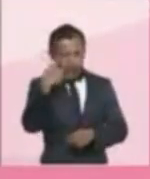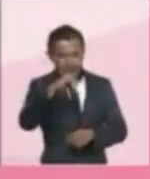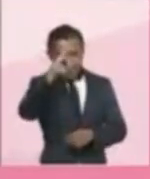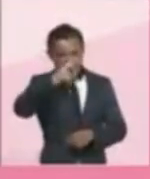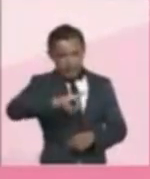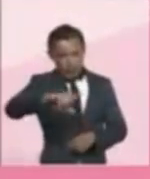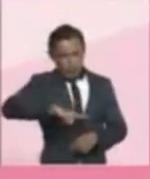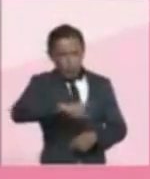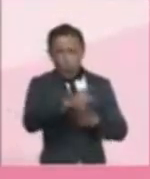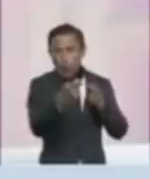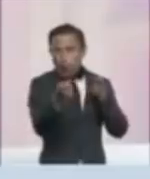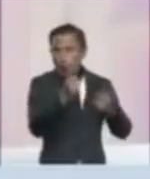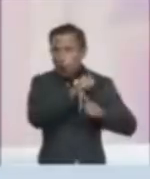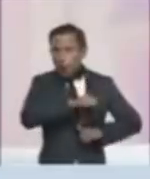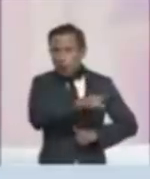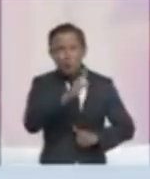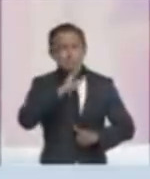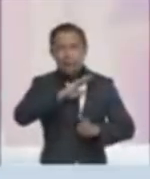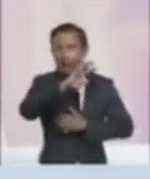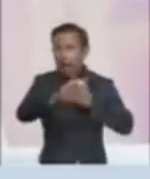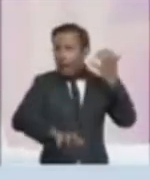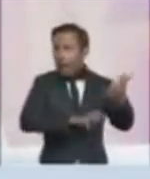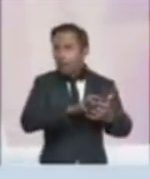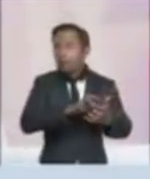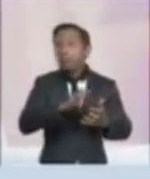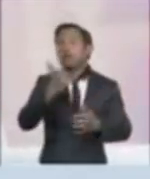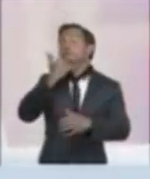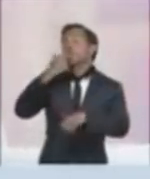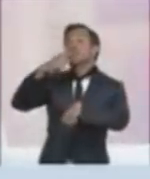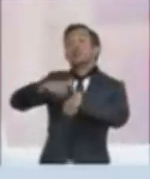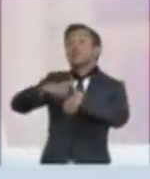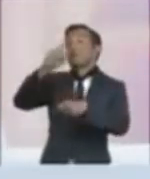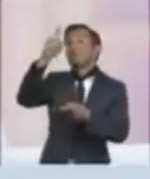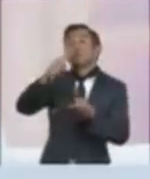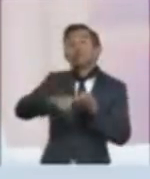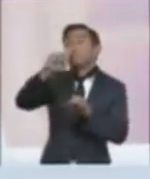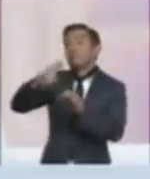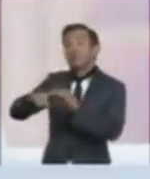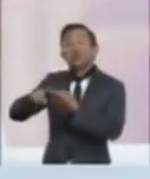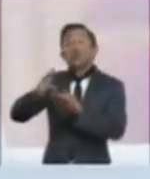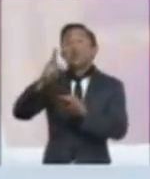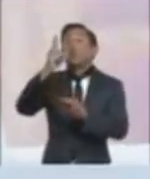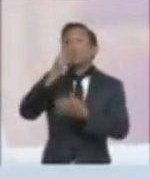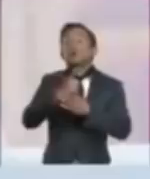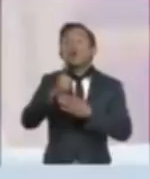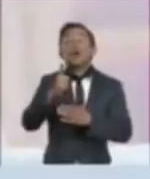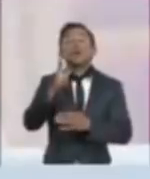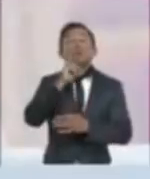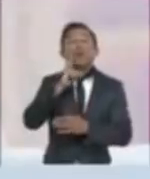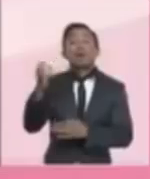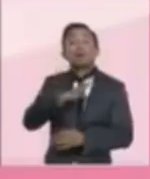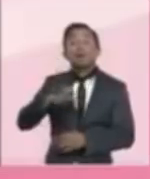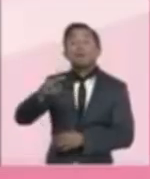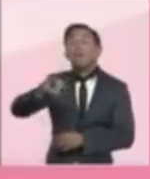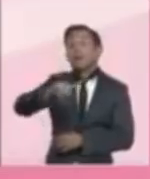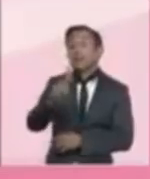acabó el tiempo y ya es todo el tiempo que tenía. Solamente tienen tiempo Margarita Zavala y Ricardo Anaya. ¿Alguien quiere empezar? ¿Cómo